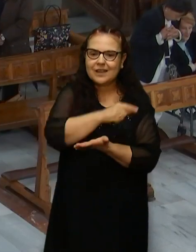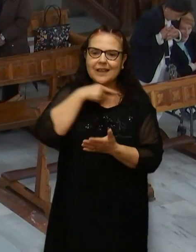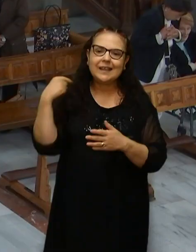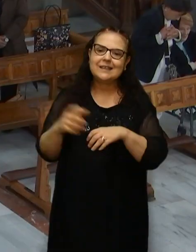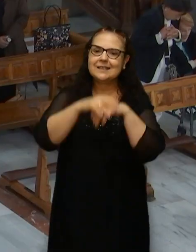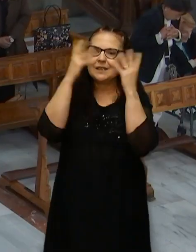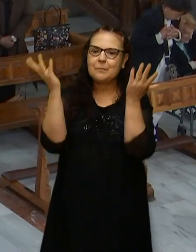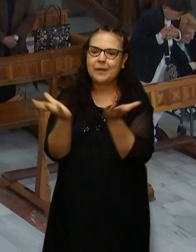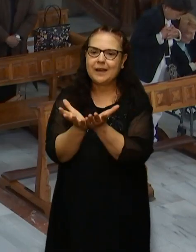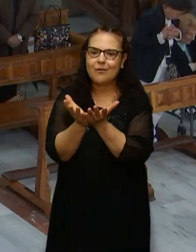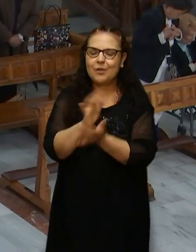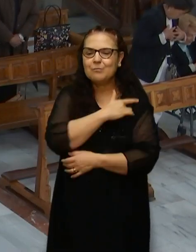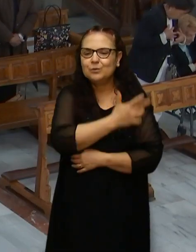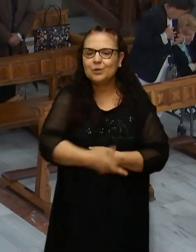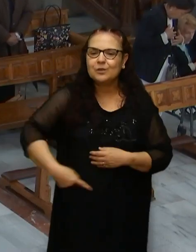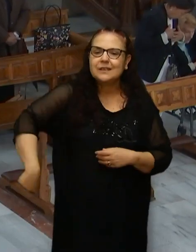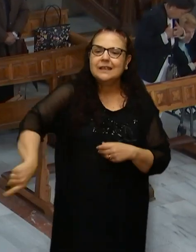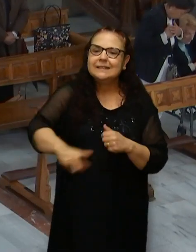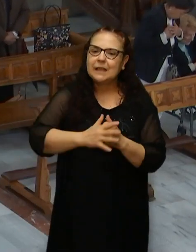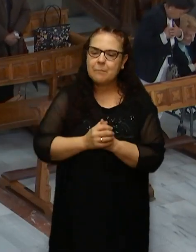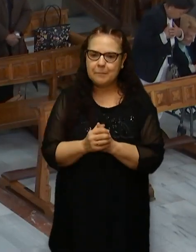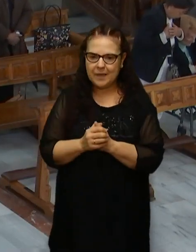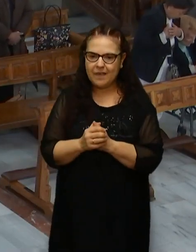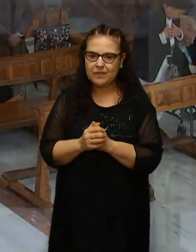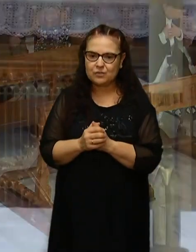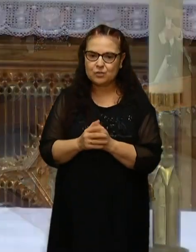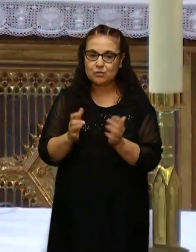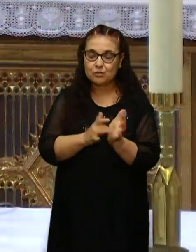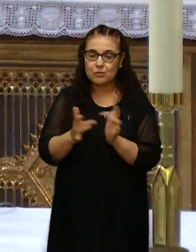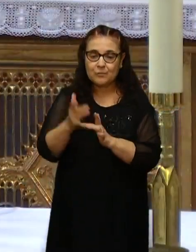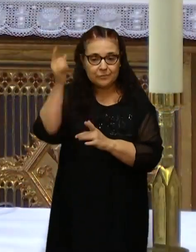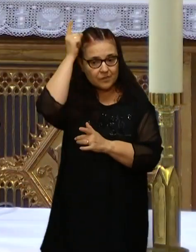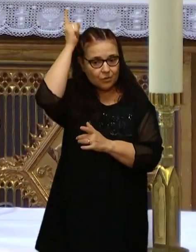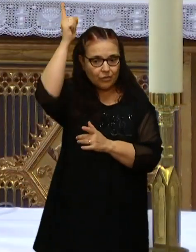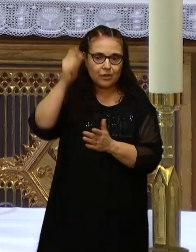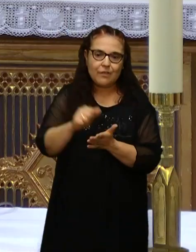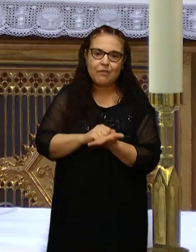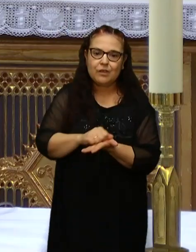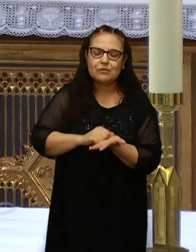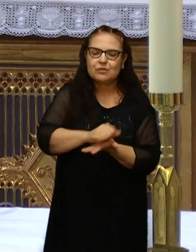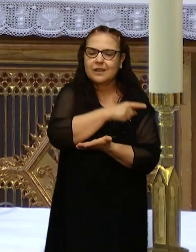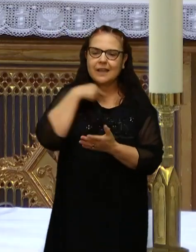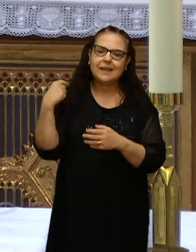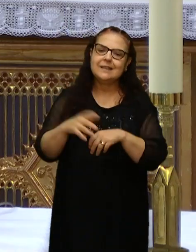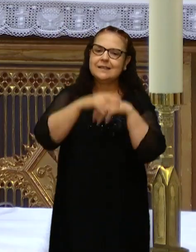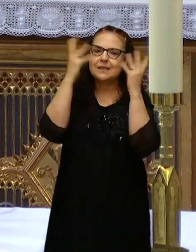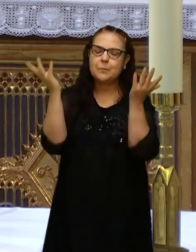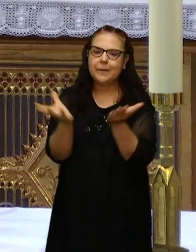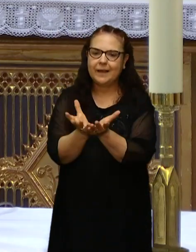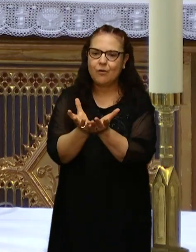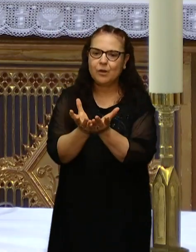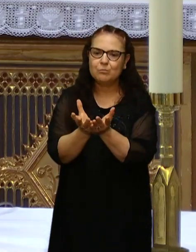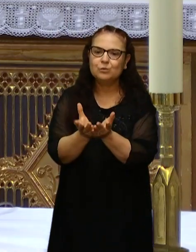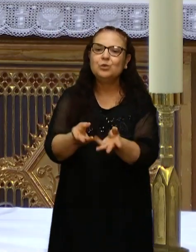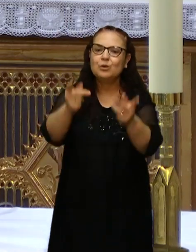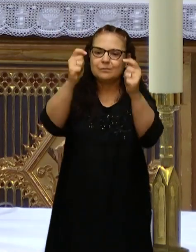Dios, que quitas el pecado del mundo, ten piedad de nosotros. Cordero de Dios, que quitas el